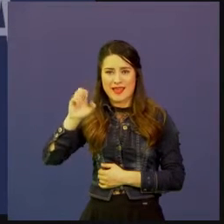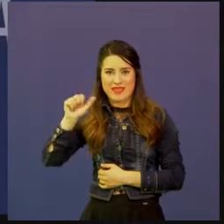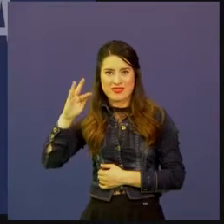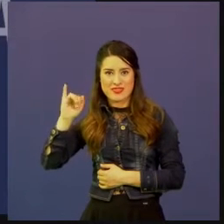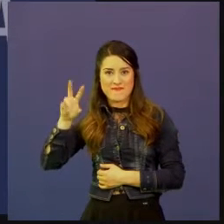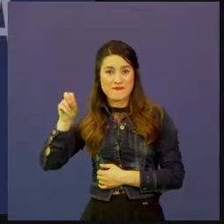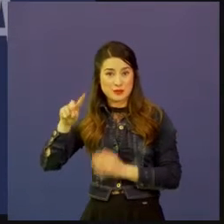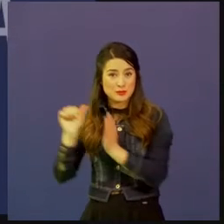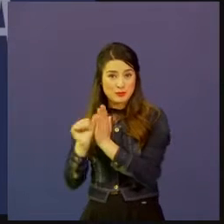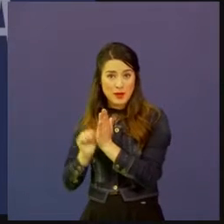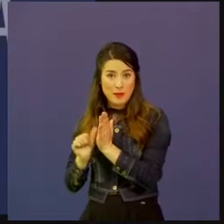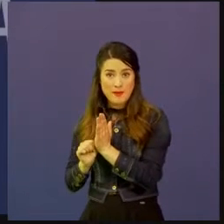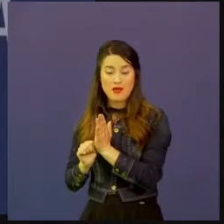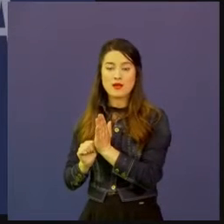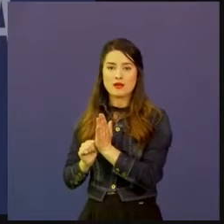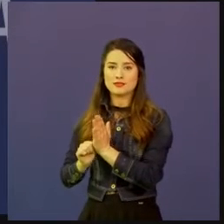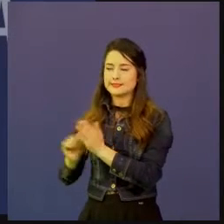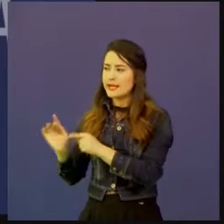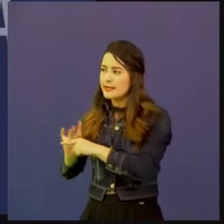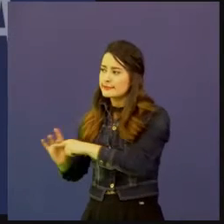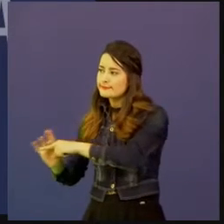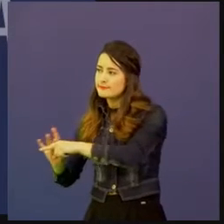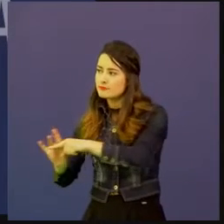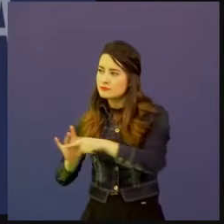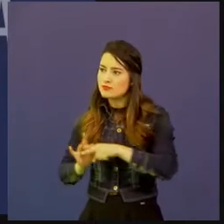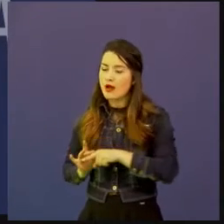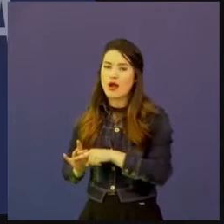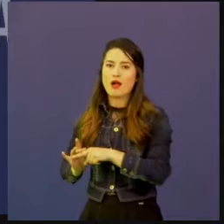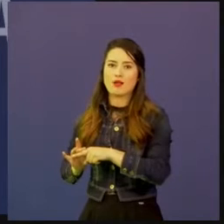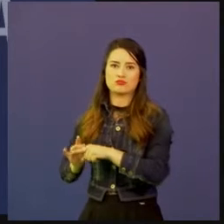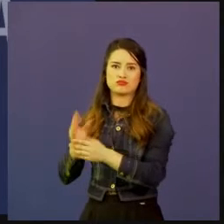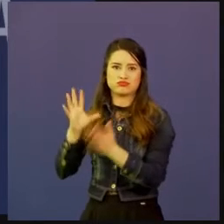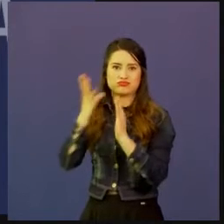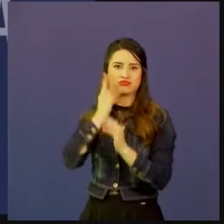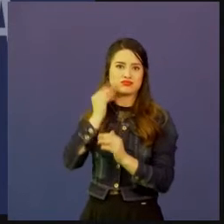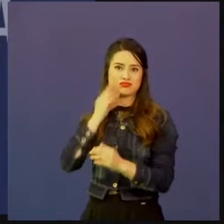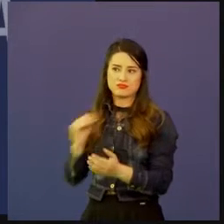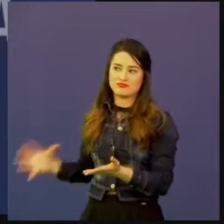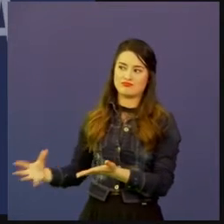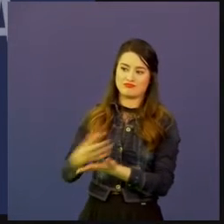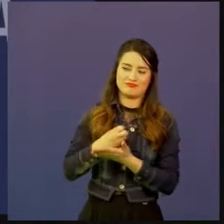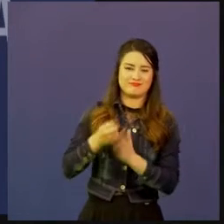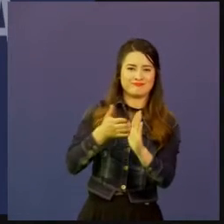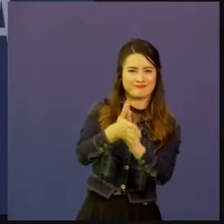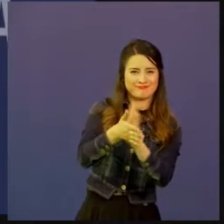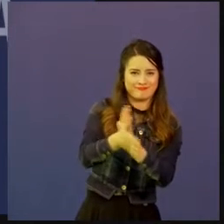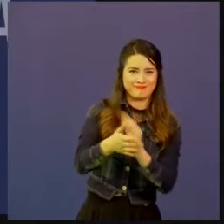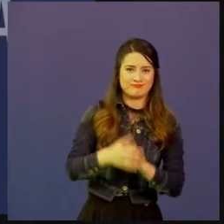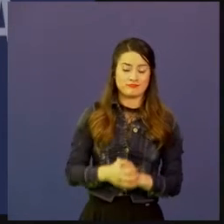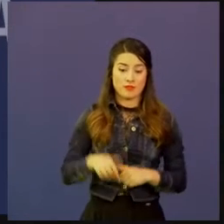pues debemos recordar que la educación pues ha venido o ha sido un tema polémico dentro de nuestra sociedad.